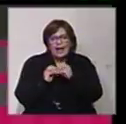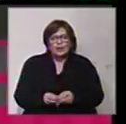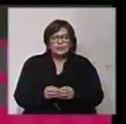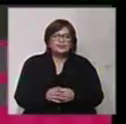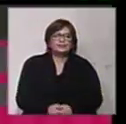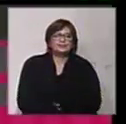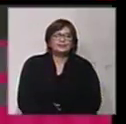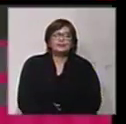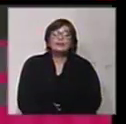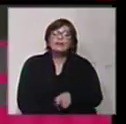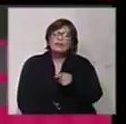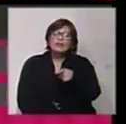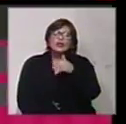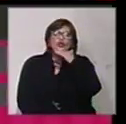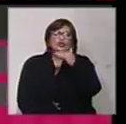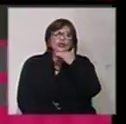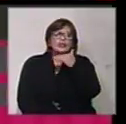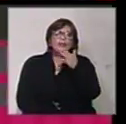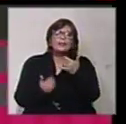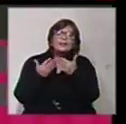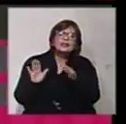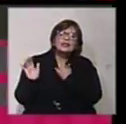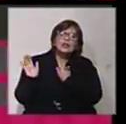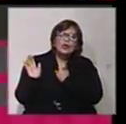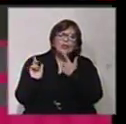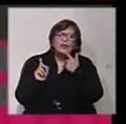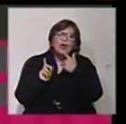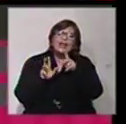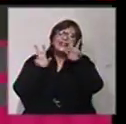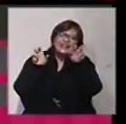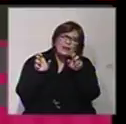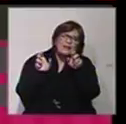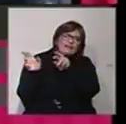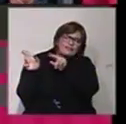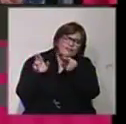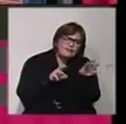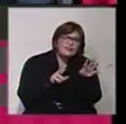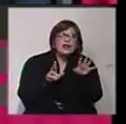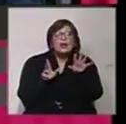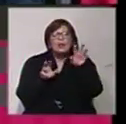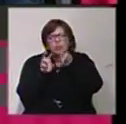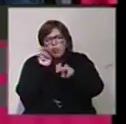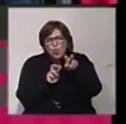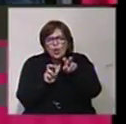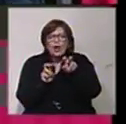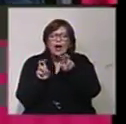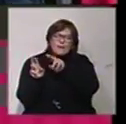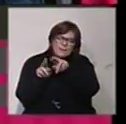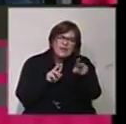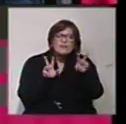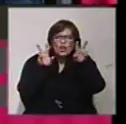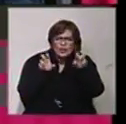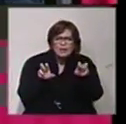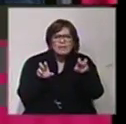Bien. Tiene, no sé el arranque, pero últimamente tiene un eje temático. O sea, dicen, bueno, vamos a ir por este lado en este Montevideo